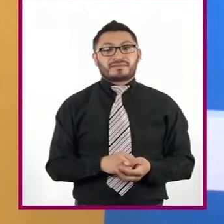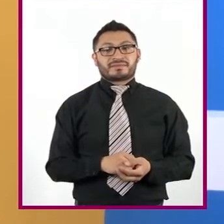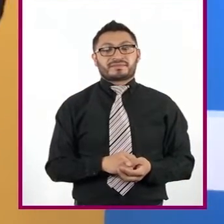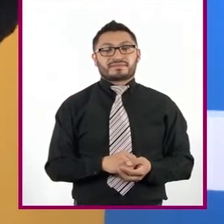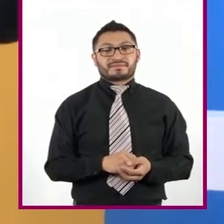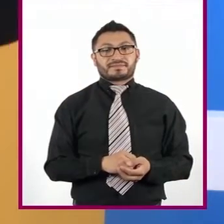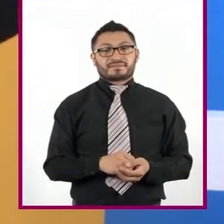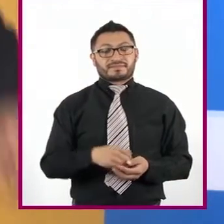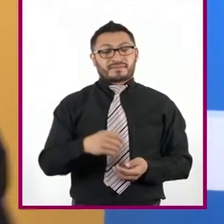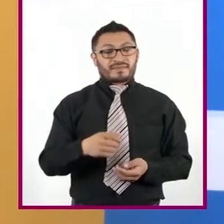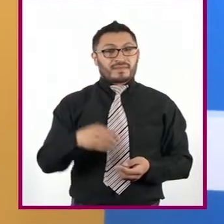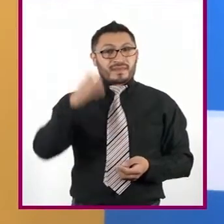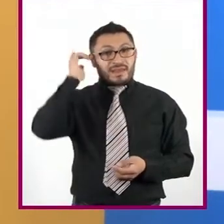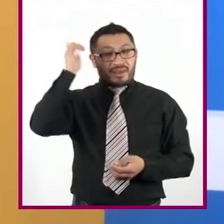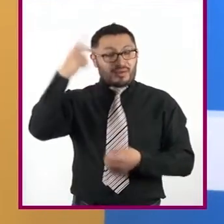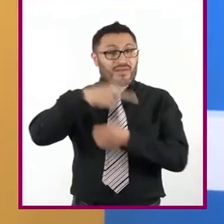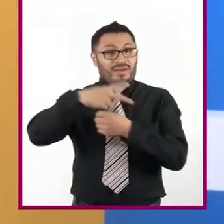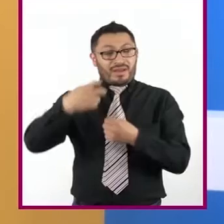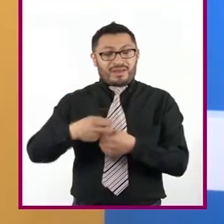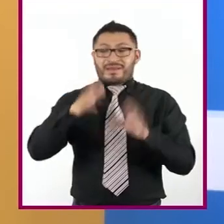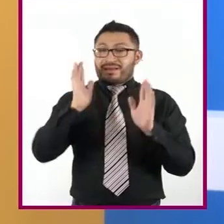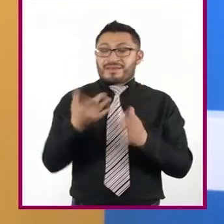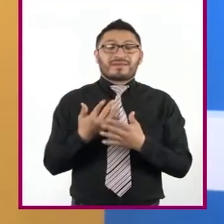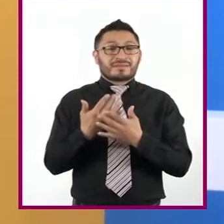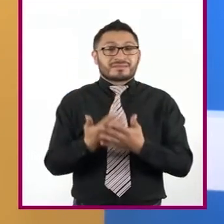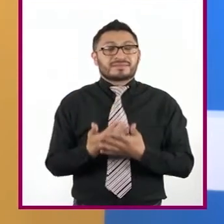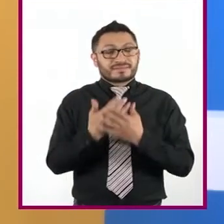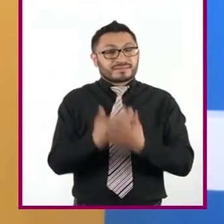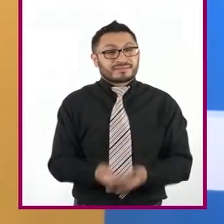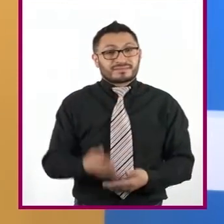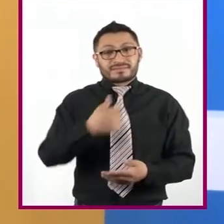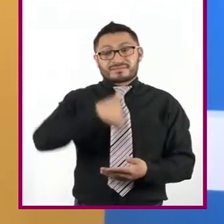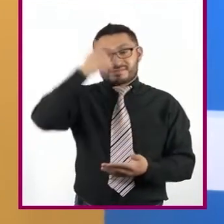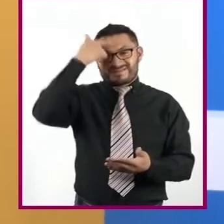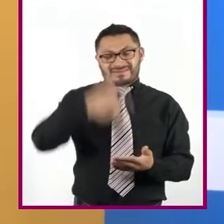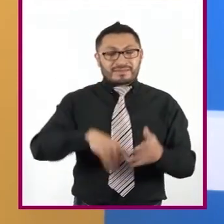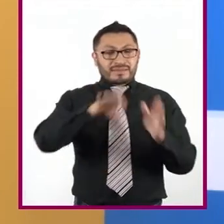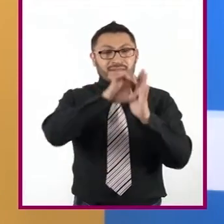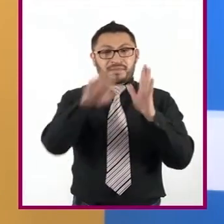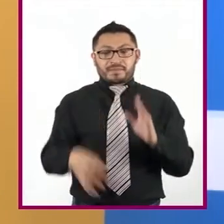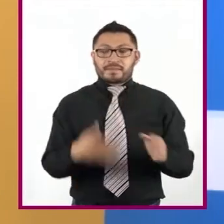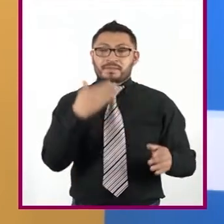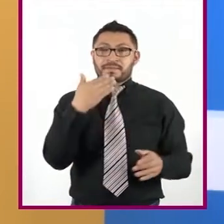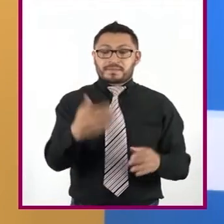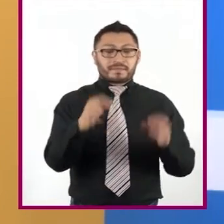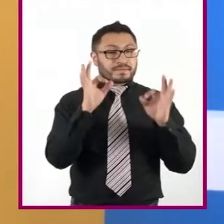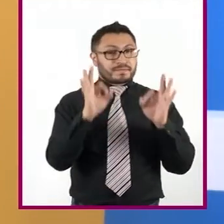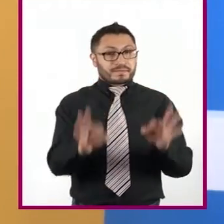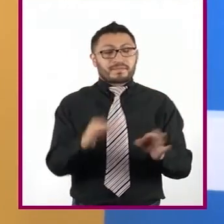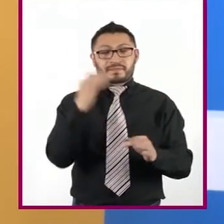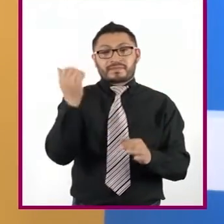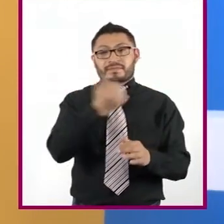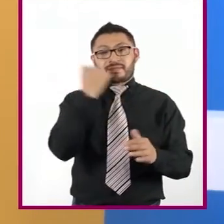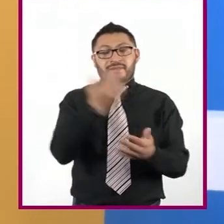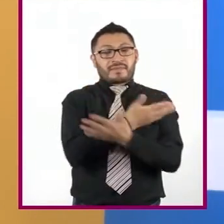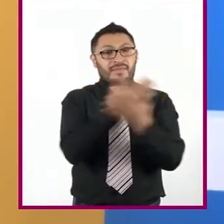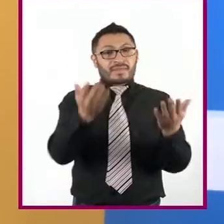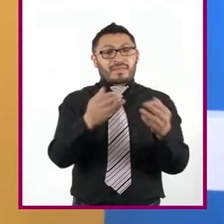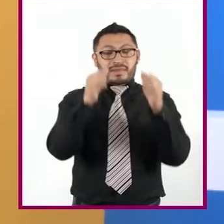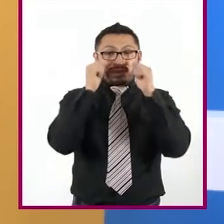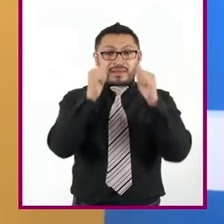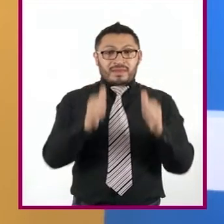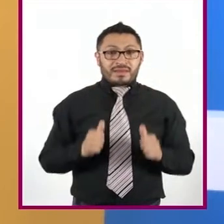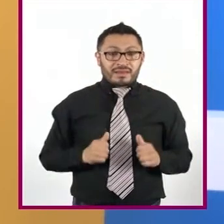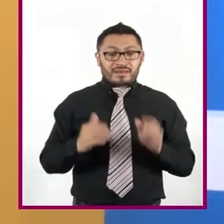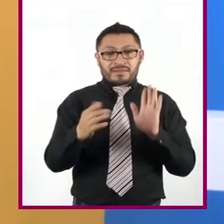Estaba esperando tu invitación, maestra Isabel, y considero que tengo el ejemplo perfecto. Alumnas y alumnos, pongan atención